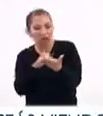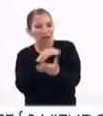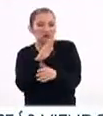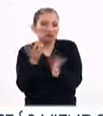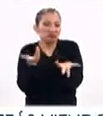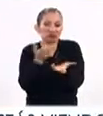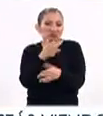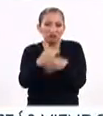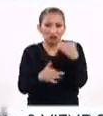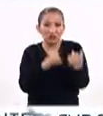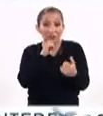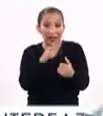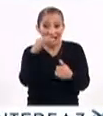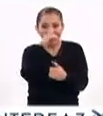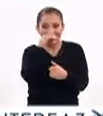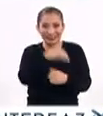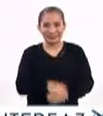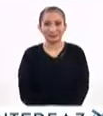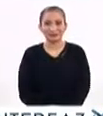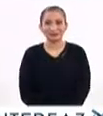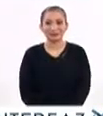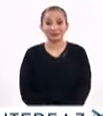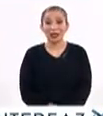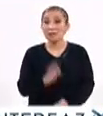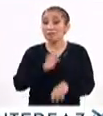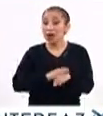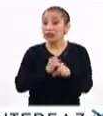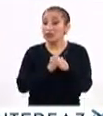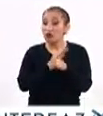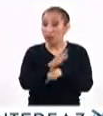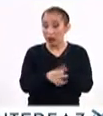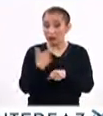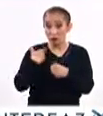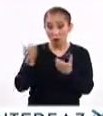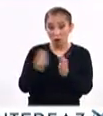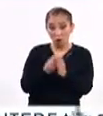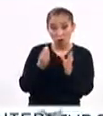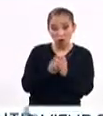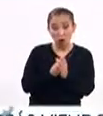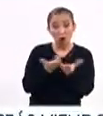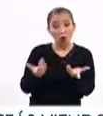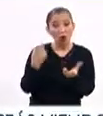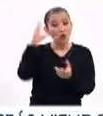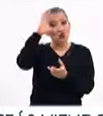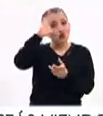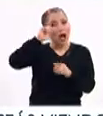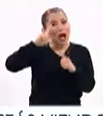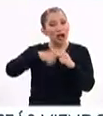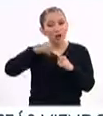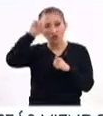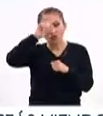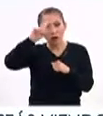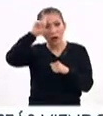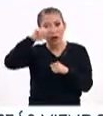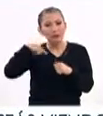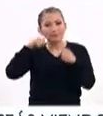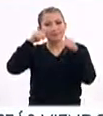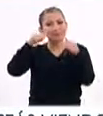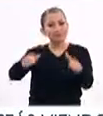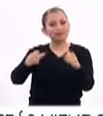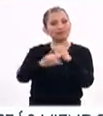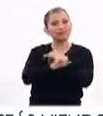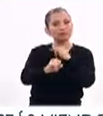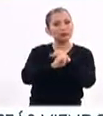todo también gratis. Para mayor información sobre los cursos o eventos culturales, te recomendamos estar atentos